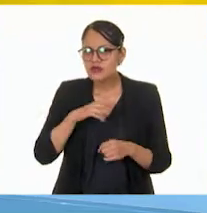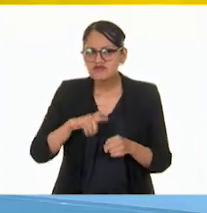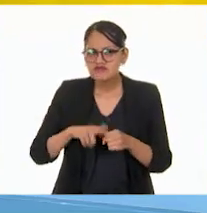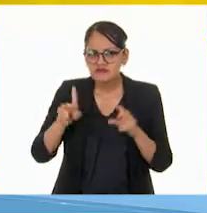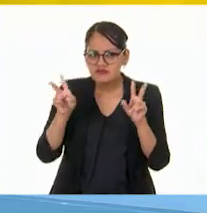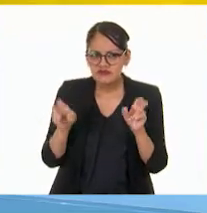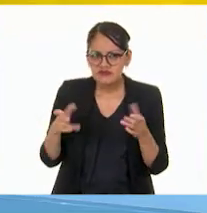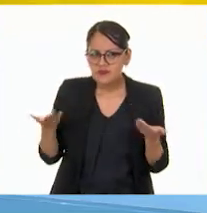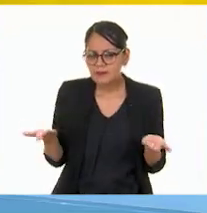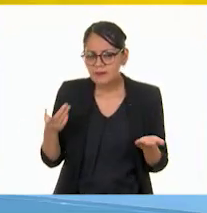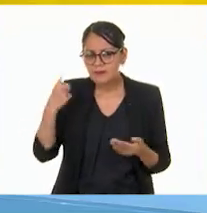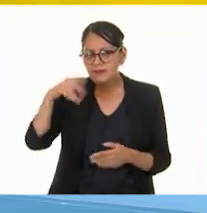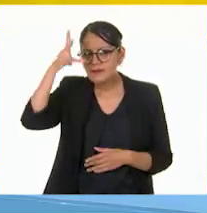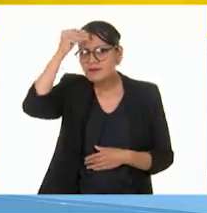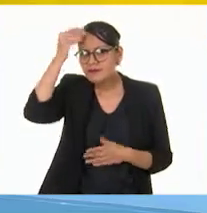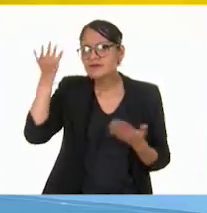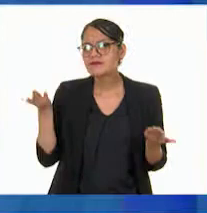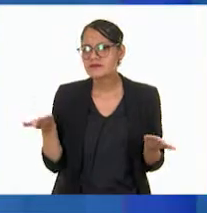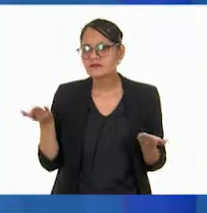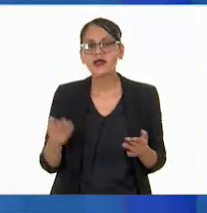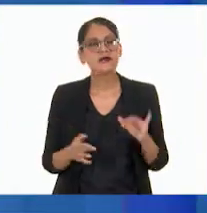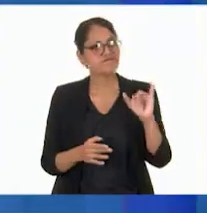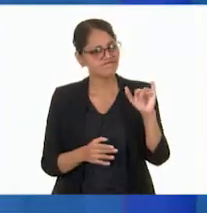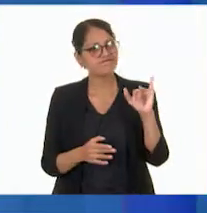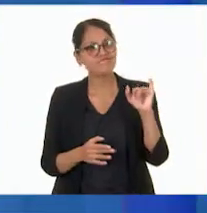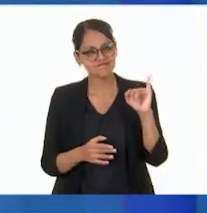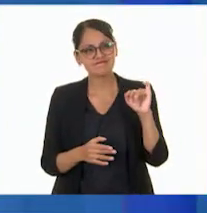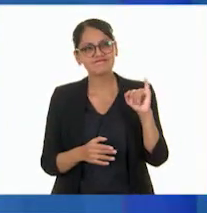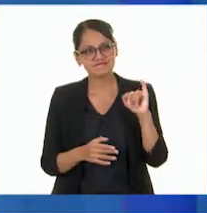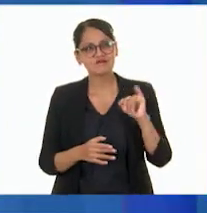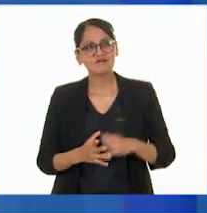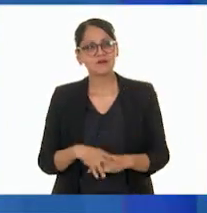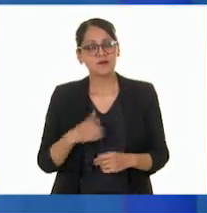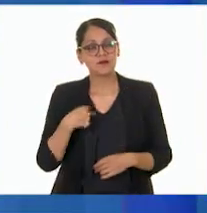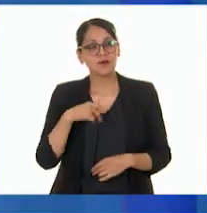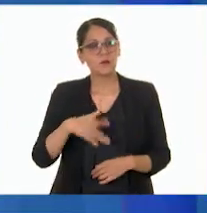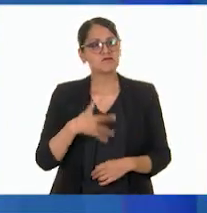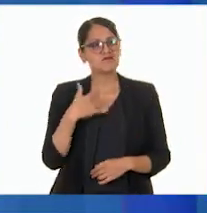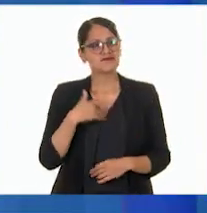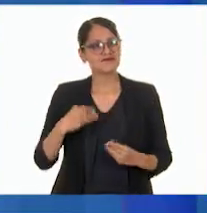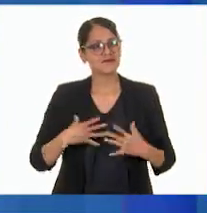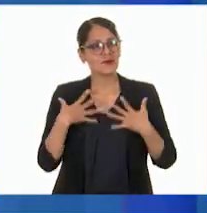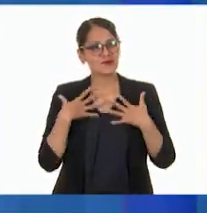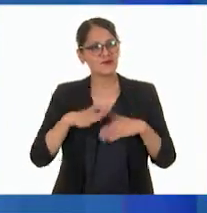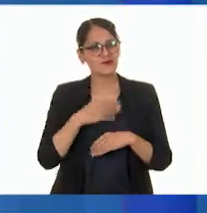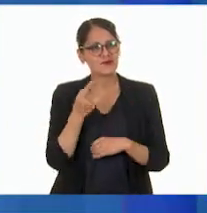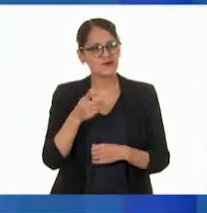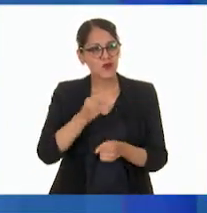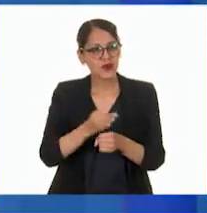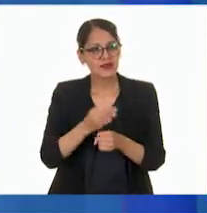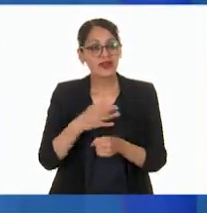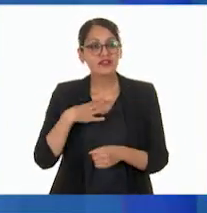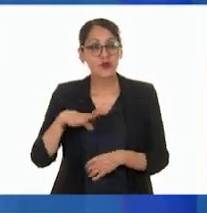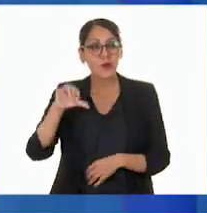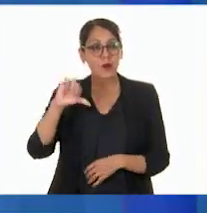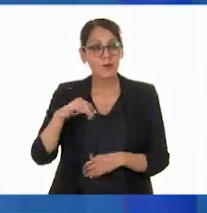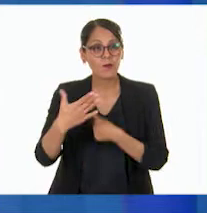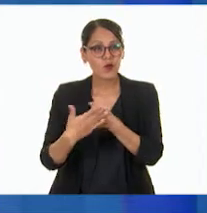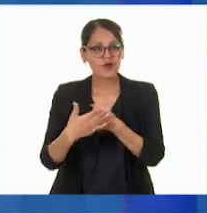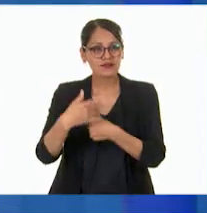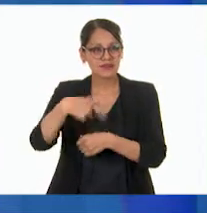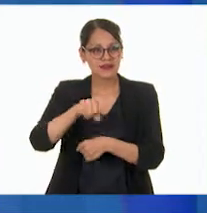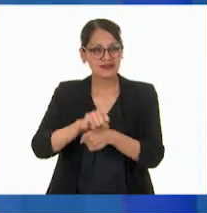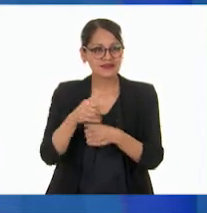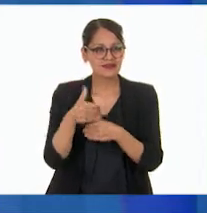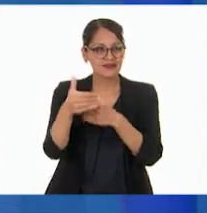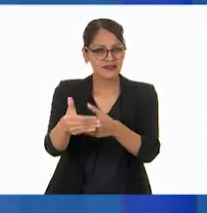especial preparado para aprender sobre él, maestra? De hecho, sí. Estoy muy emocionada porque conseguí que para la próxima